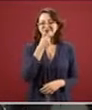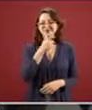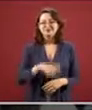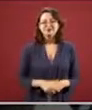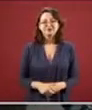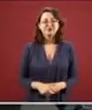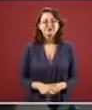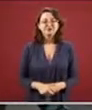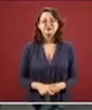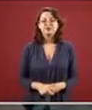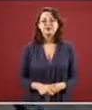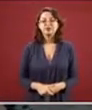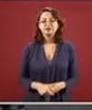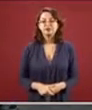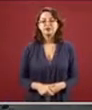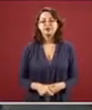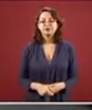eventos